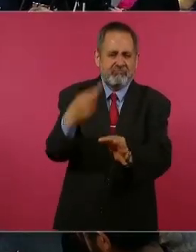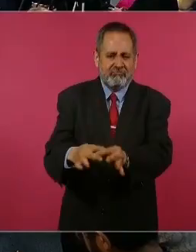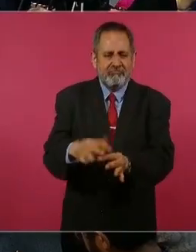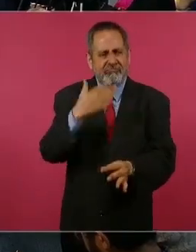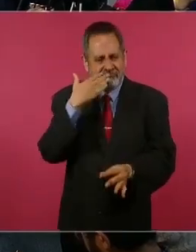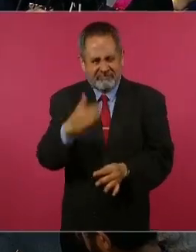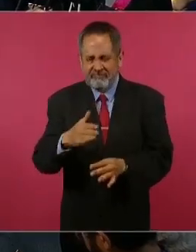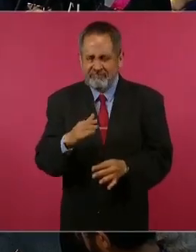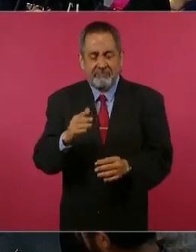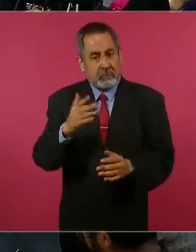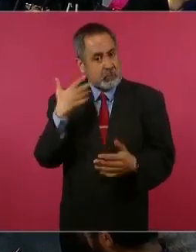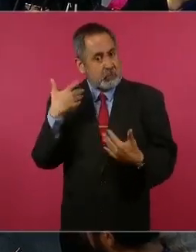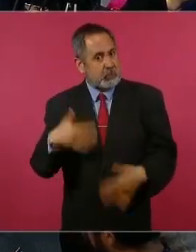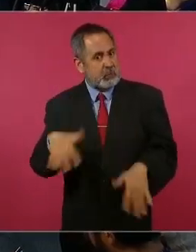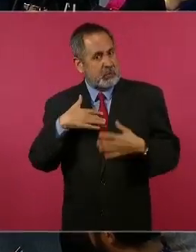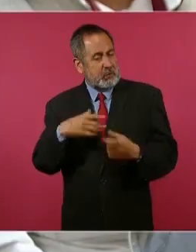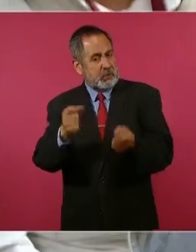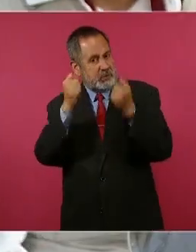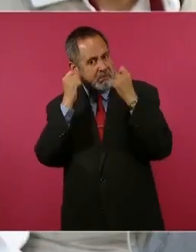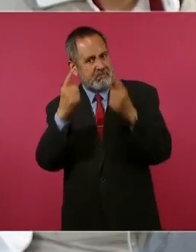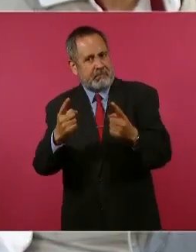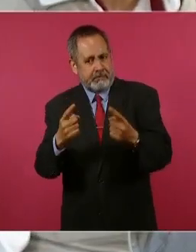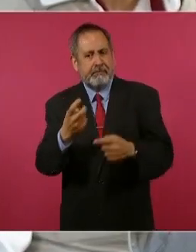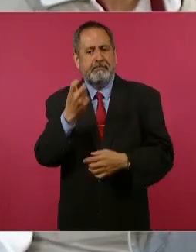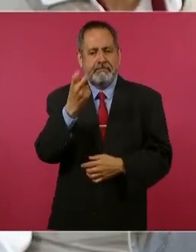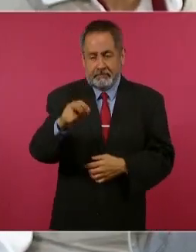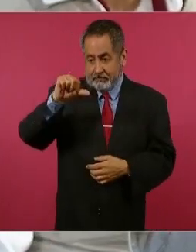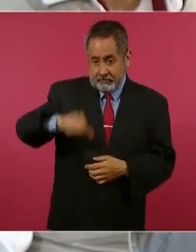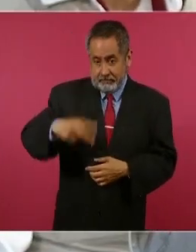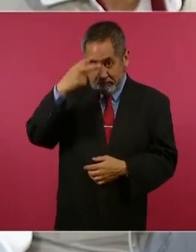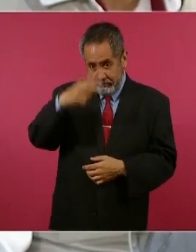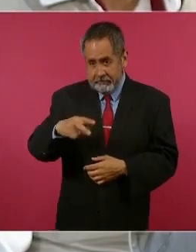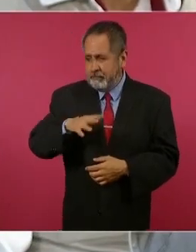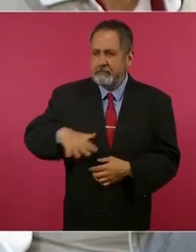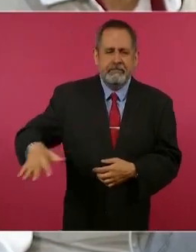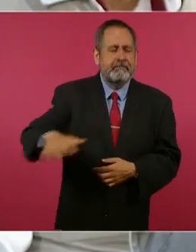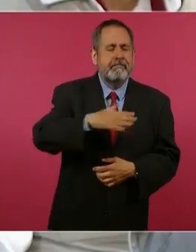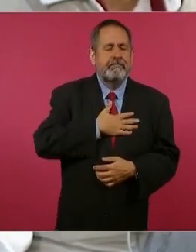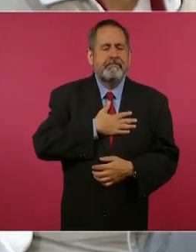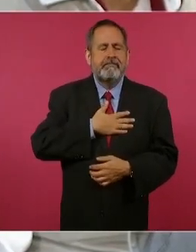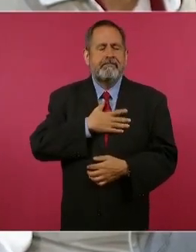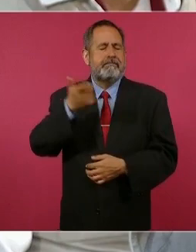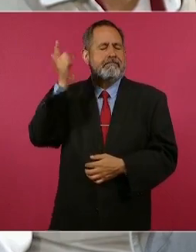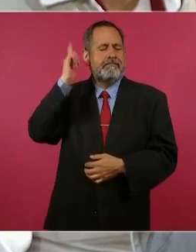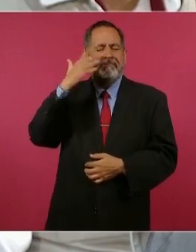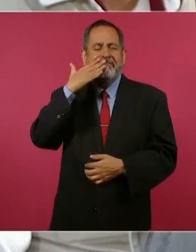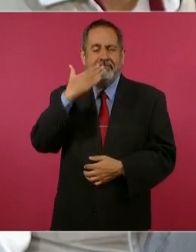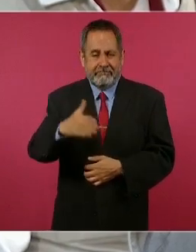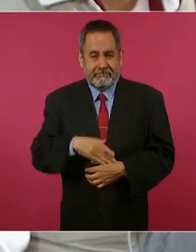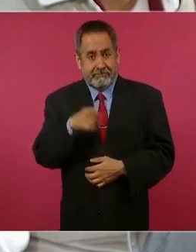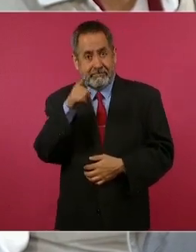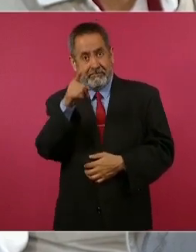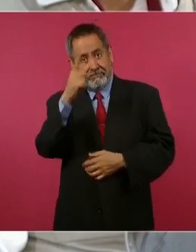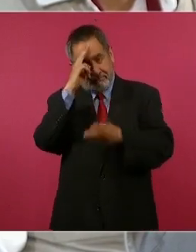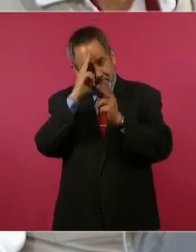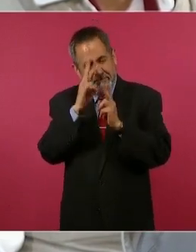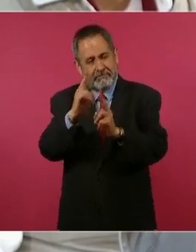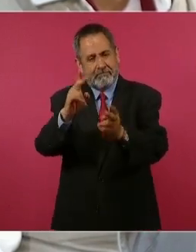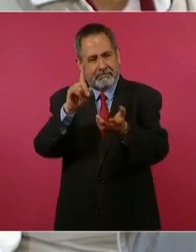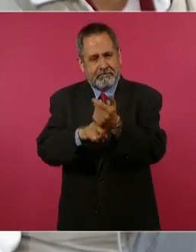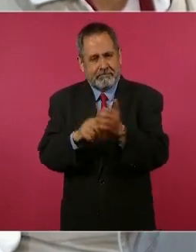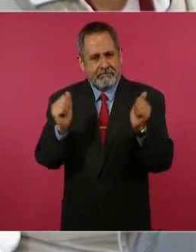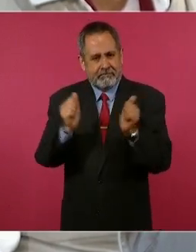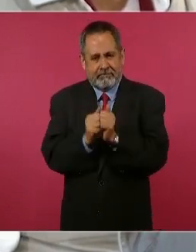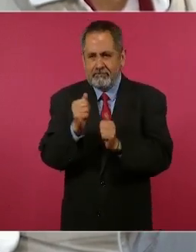y superó todas las expectativas por eso hoy en México se respira esperanza es y será un honor siempre